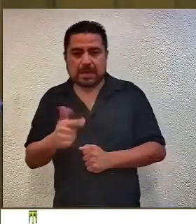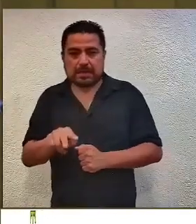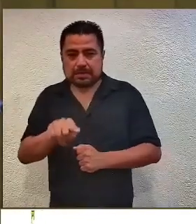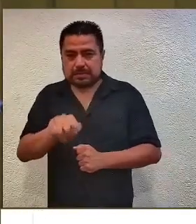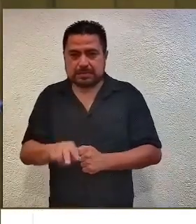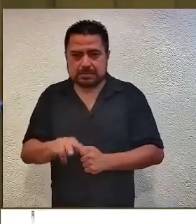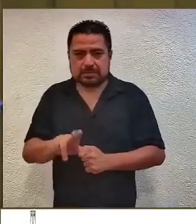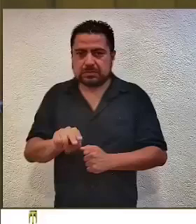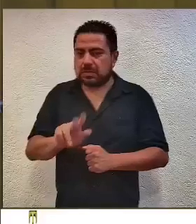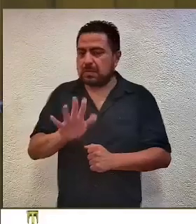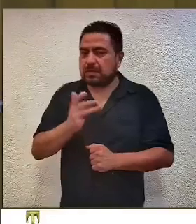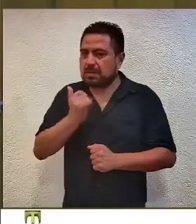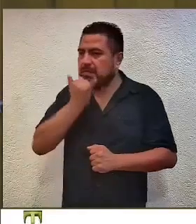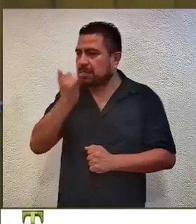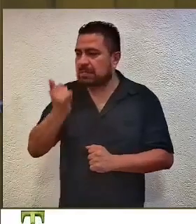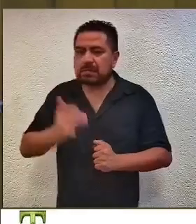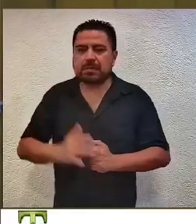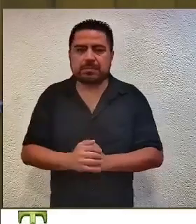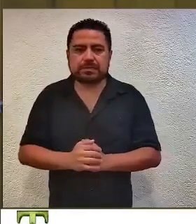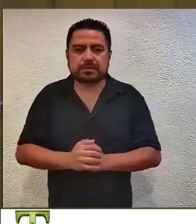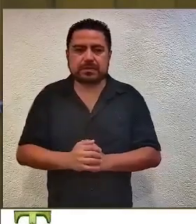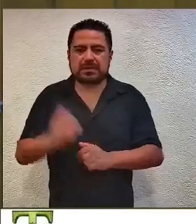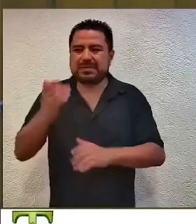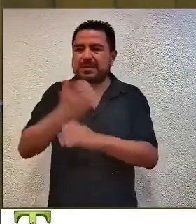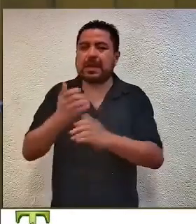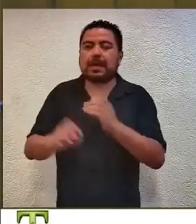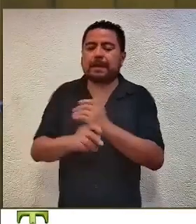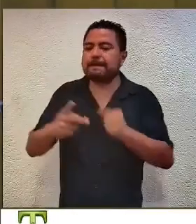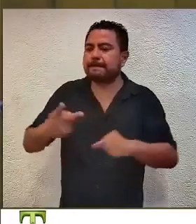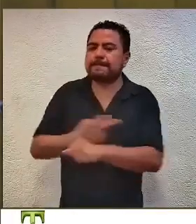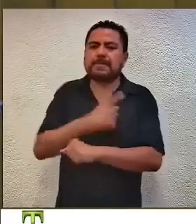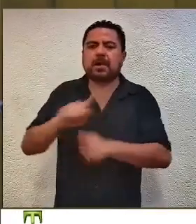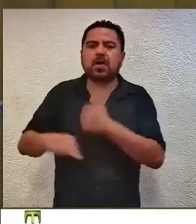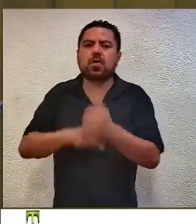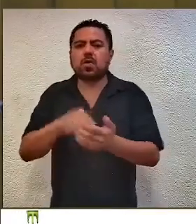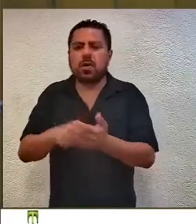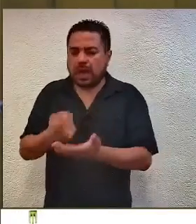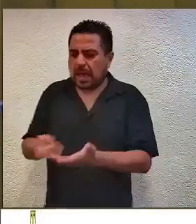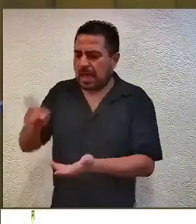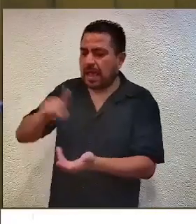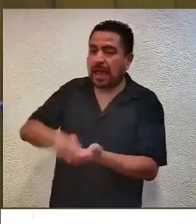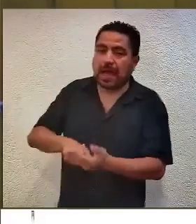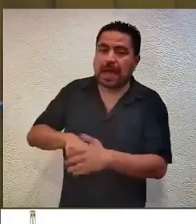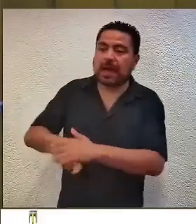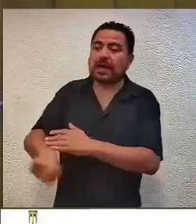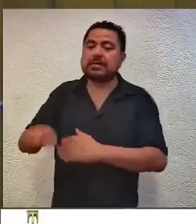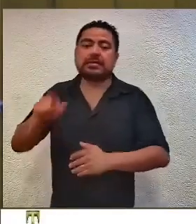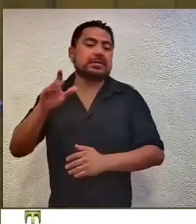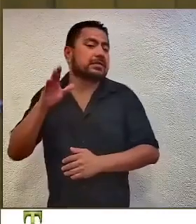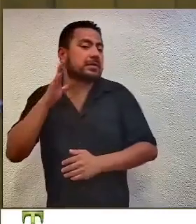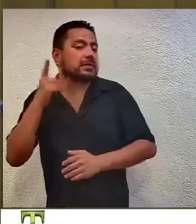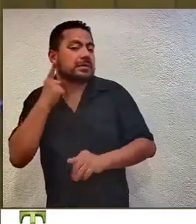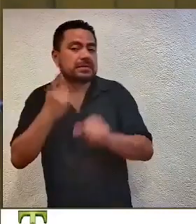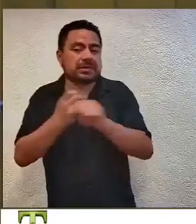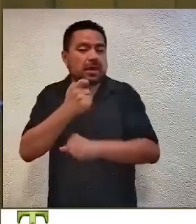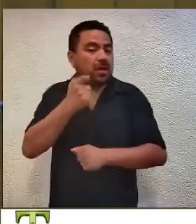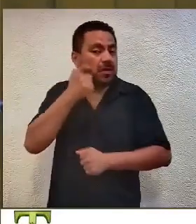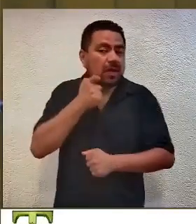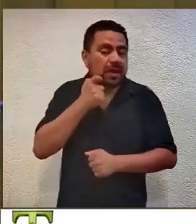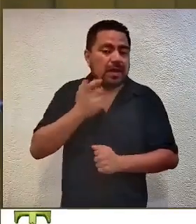es innegable. Que los hechos sucedieron al interior del Congreso del Estado de Guerrero,